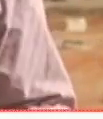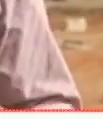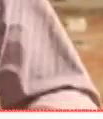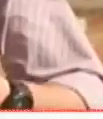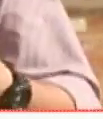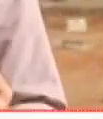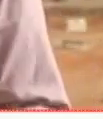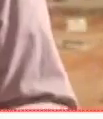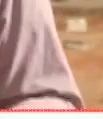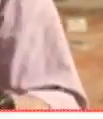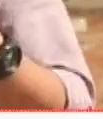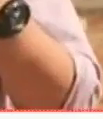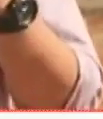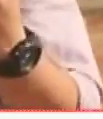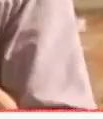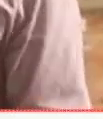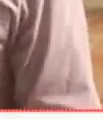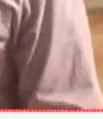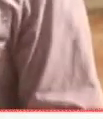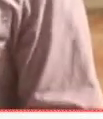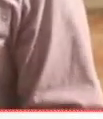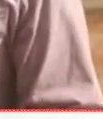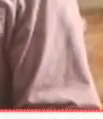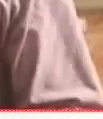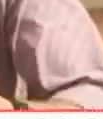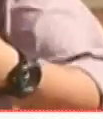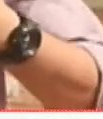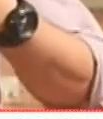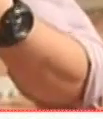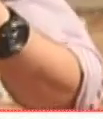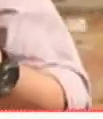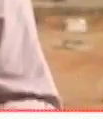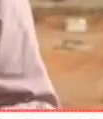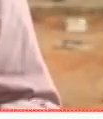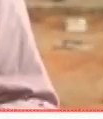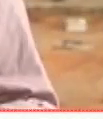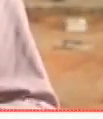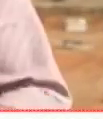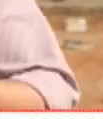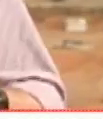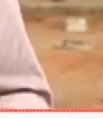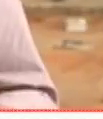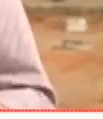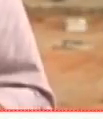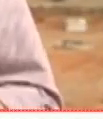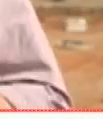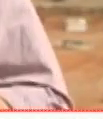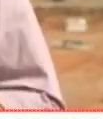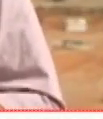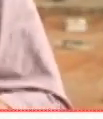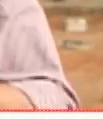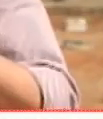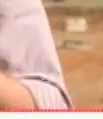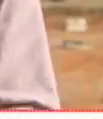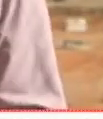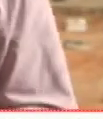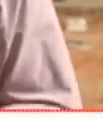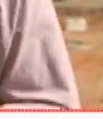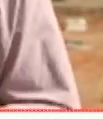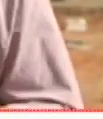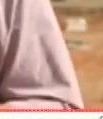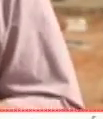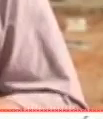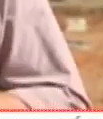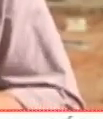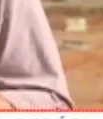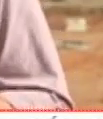su satisfacción, para mostrar su determinación también a creer en nuestro país, en este hermoso país que estamos construyendo de su